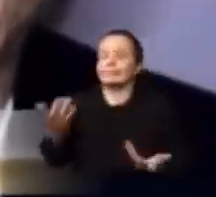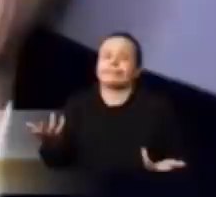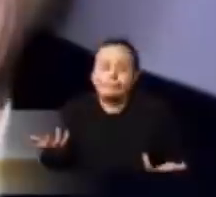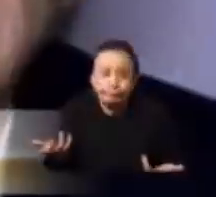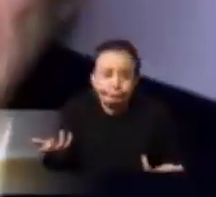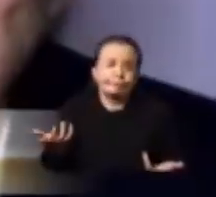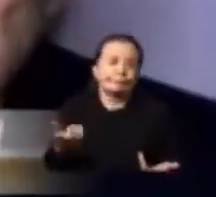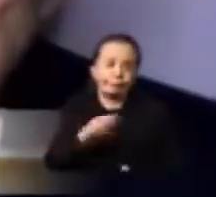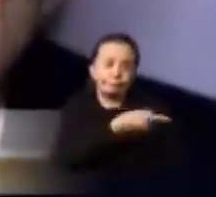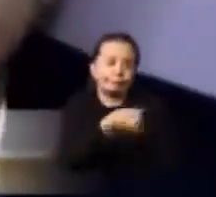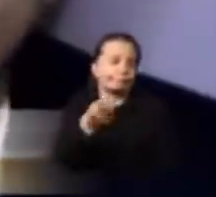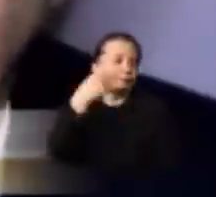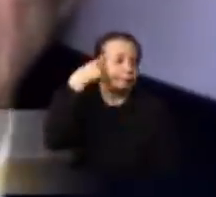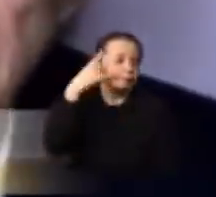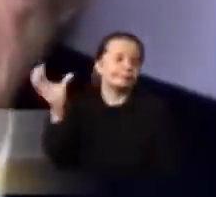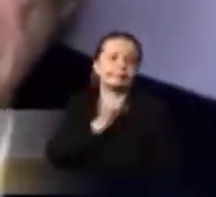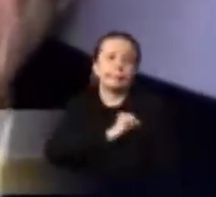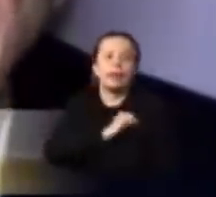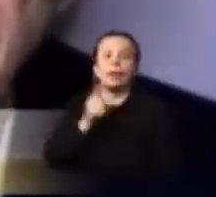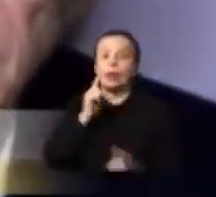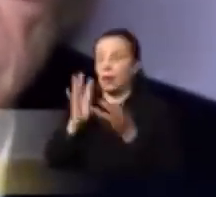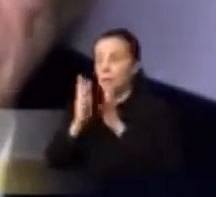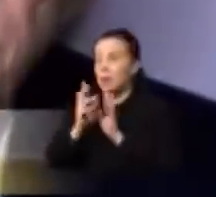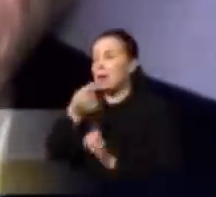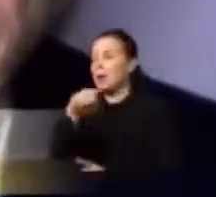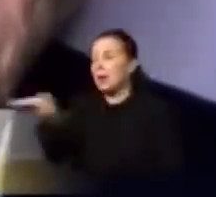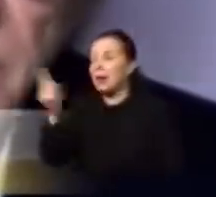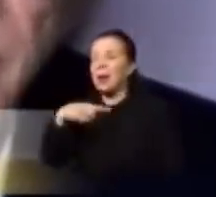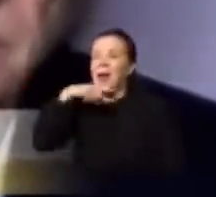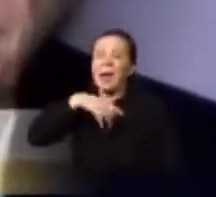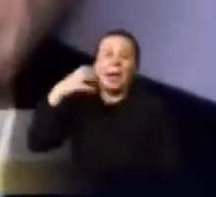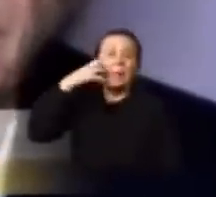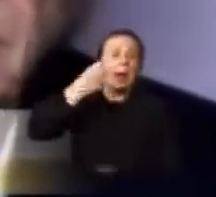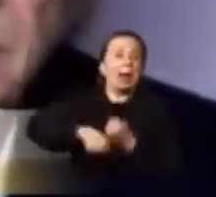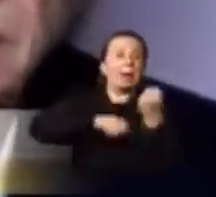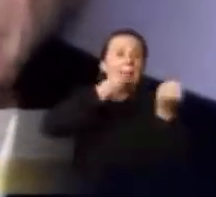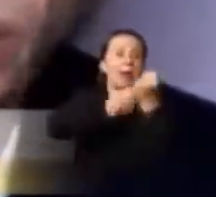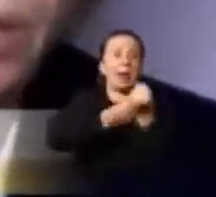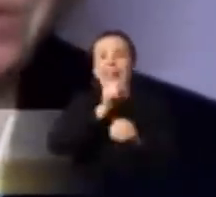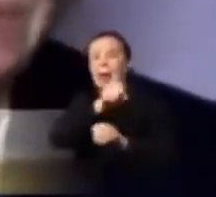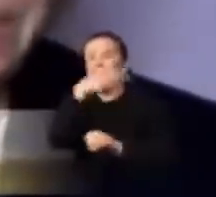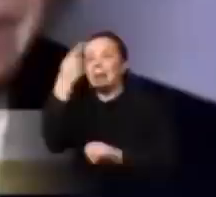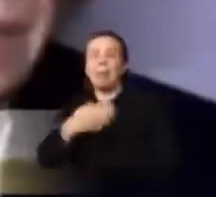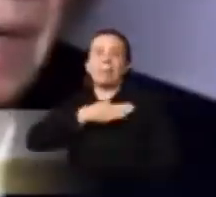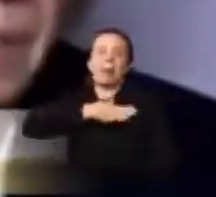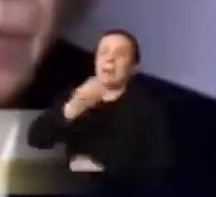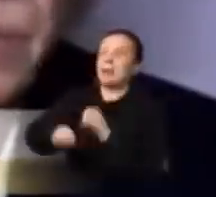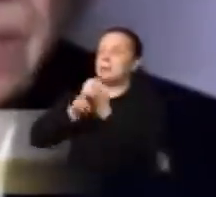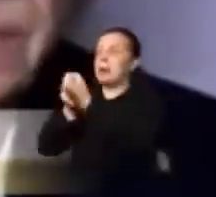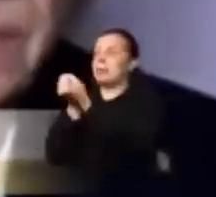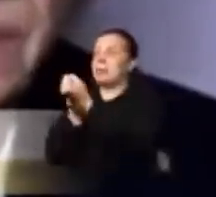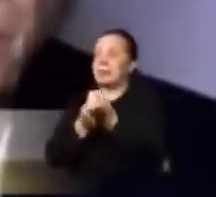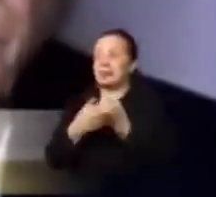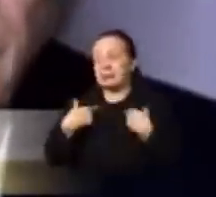Senado de gobiernistas, duquistas, santistas, uribistas, pastranistas y todos los istas.